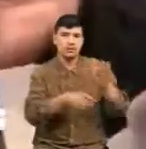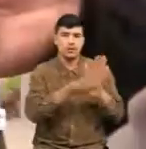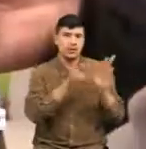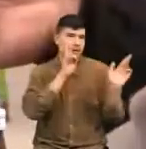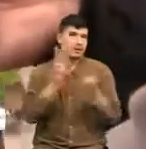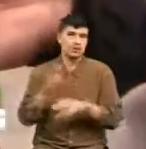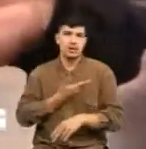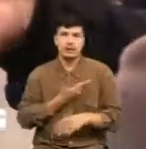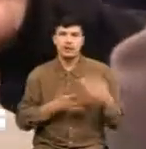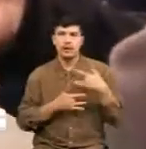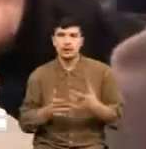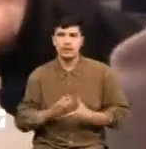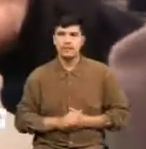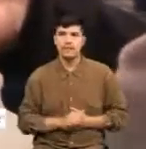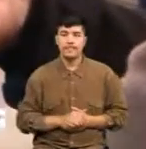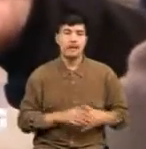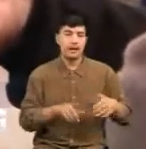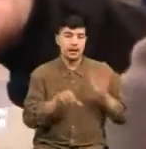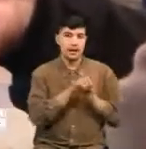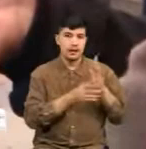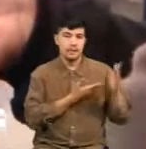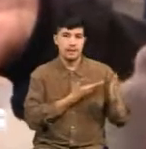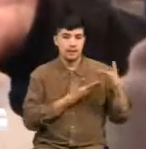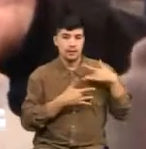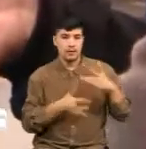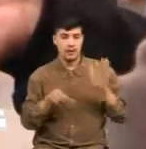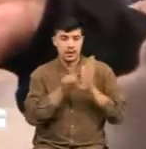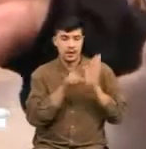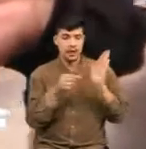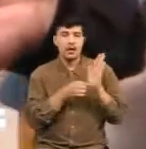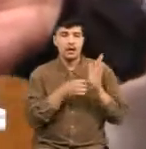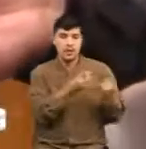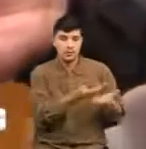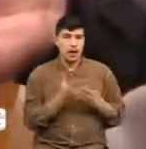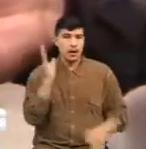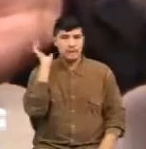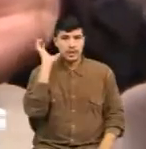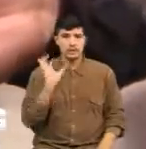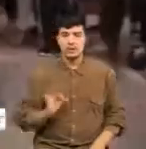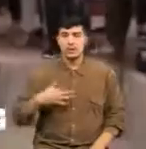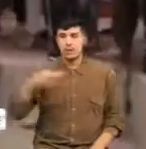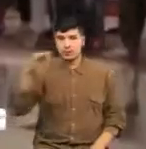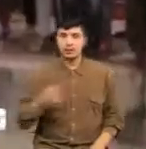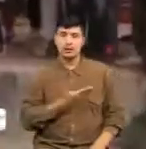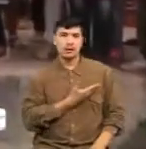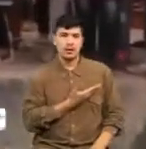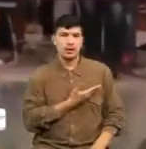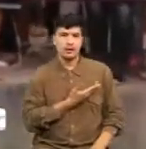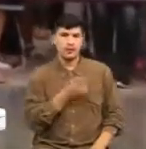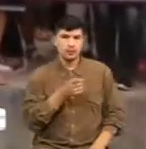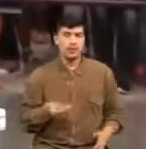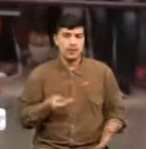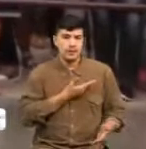que nos da es que hay una ley de madres comunitarias en el cual allí se nos daría una pensión digna a las madres comunitarias que pagaron